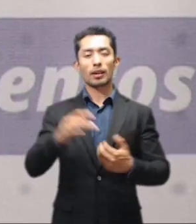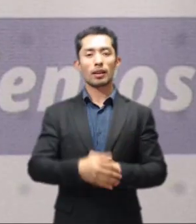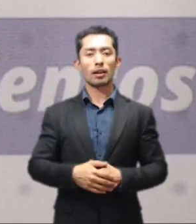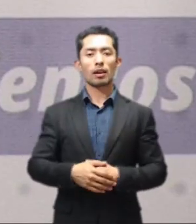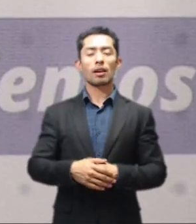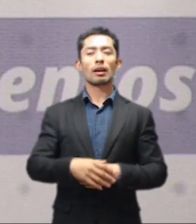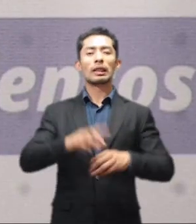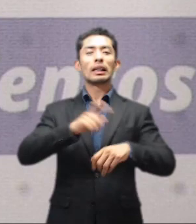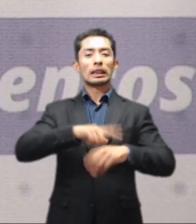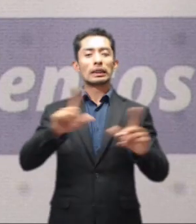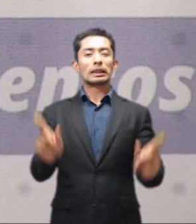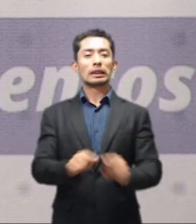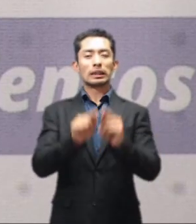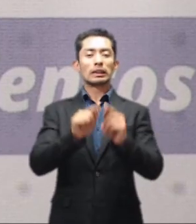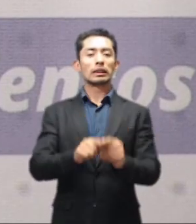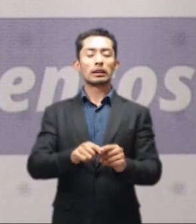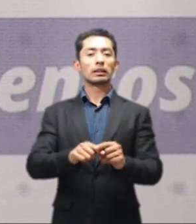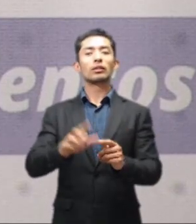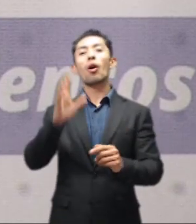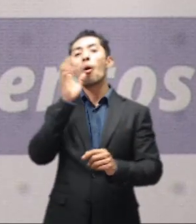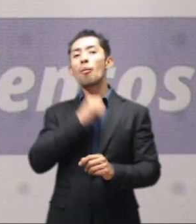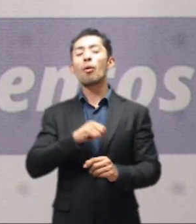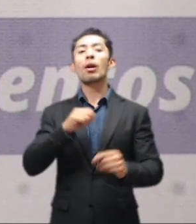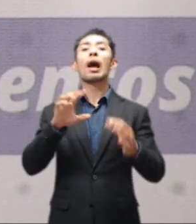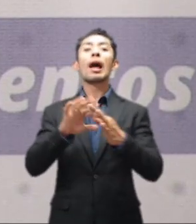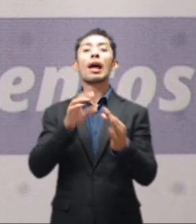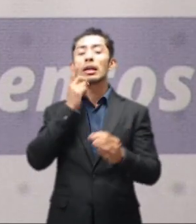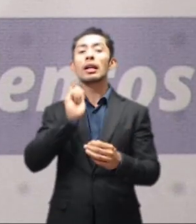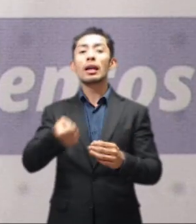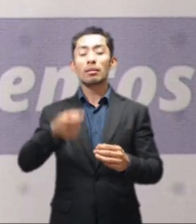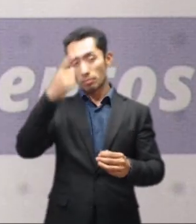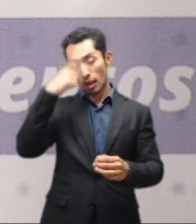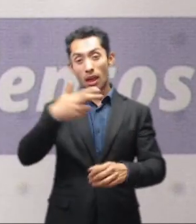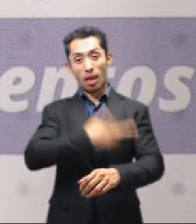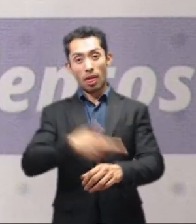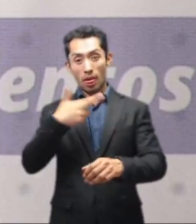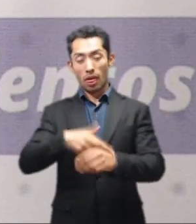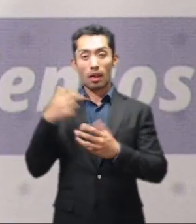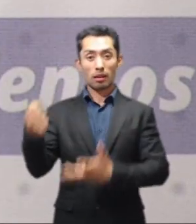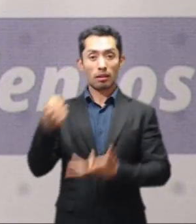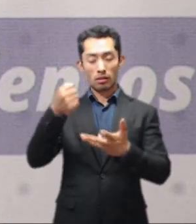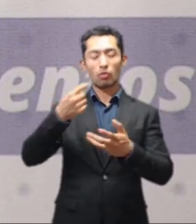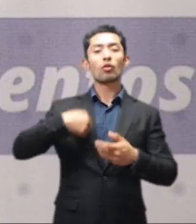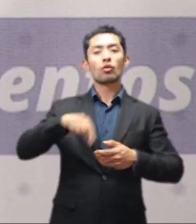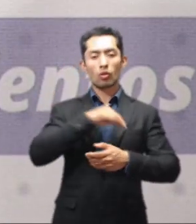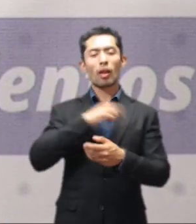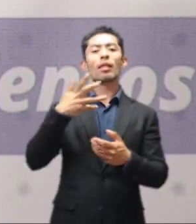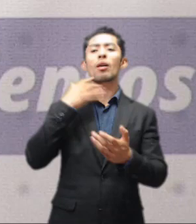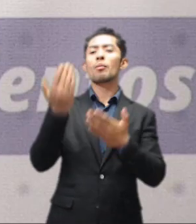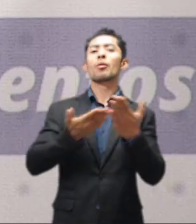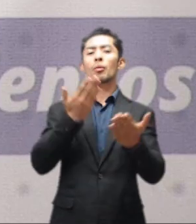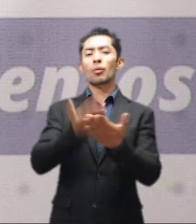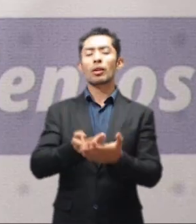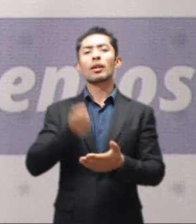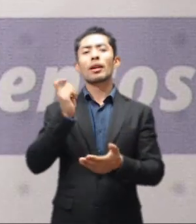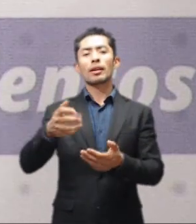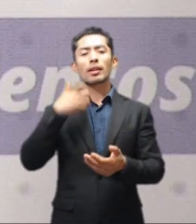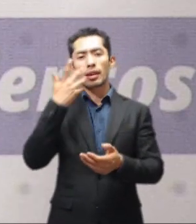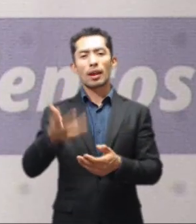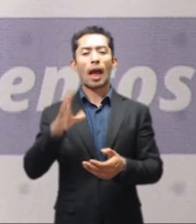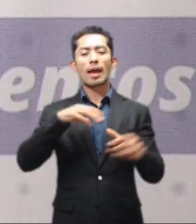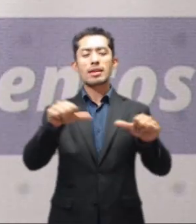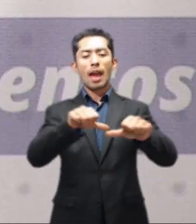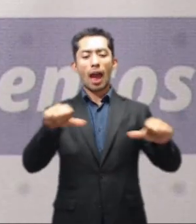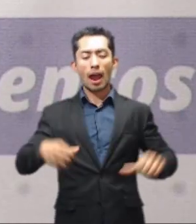por lo corto del tiempo no no podimos eh mencionar que para la gestión de recursos nosotros tenemos la propuesta de crear un